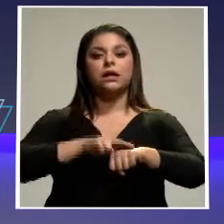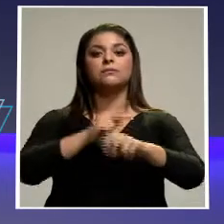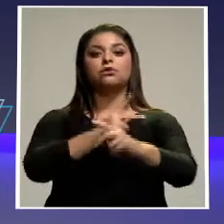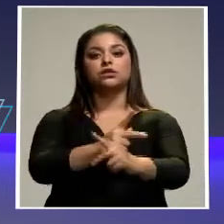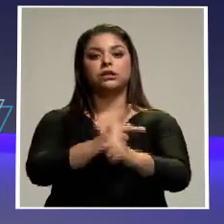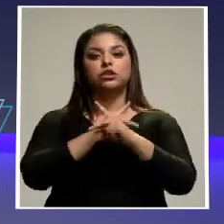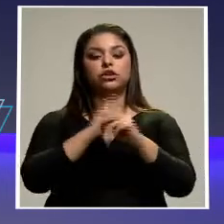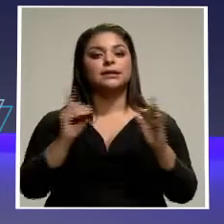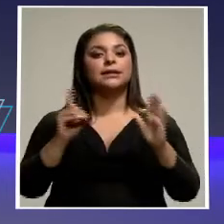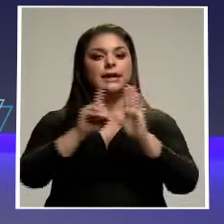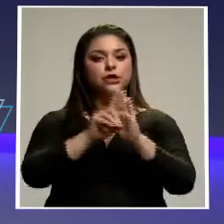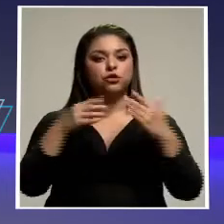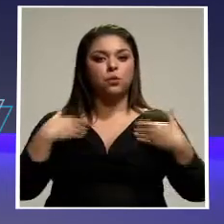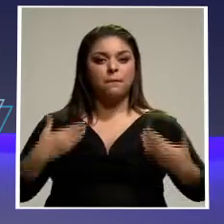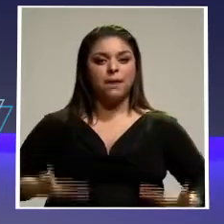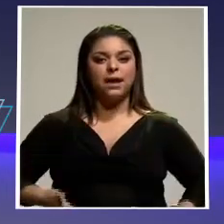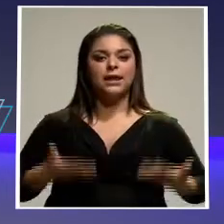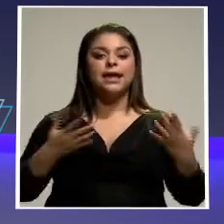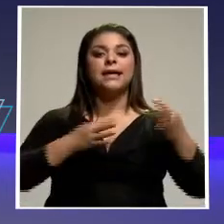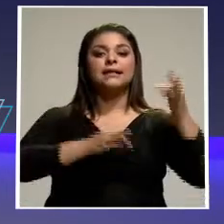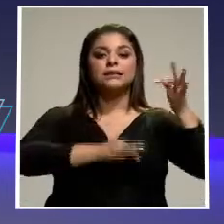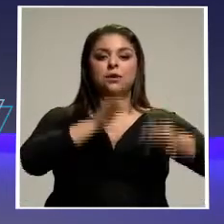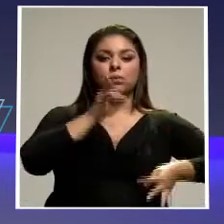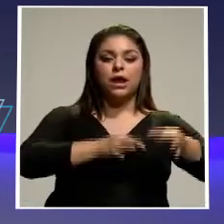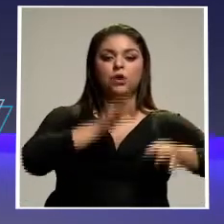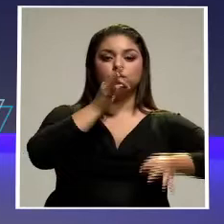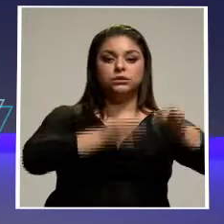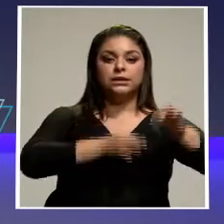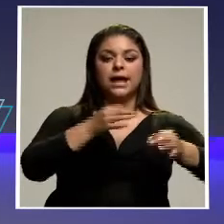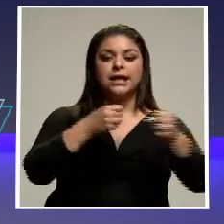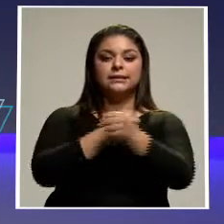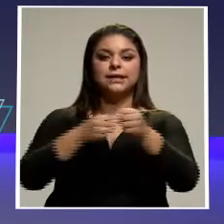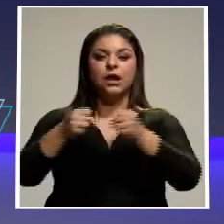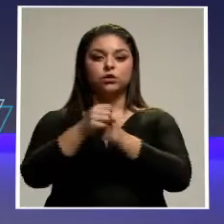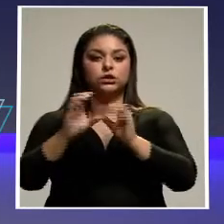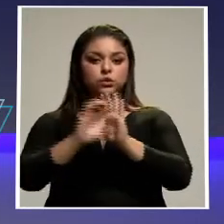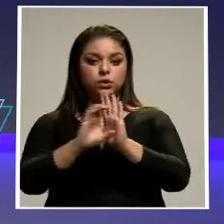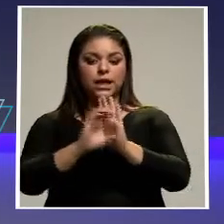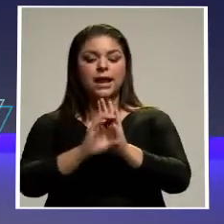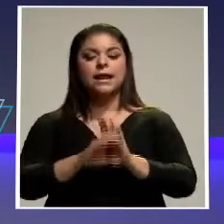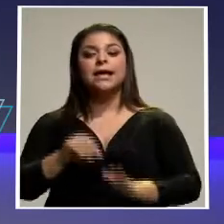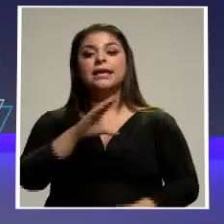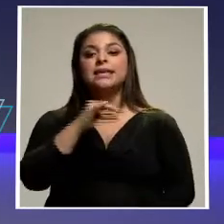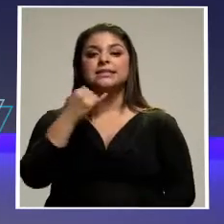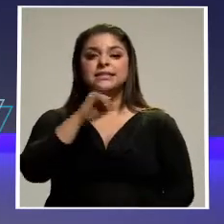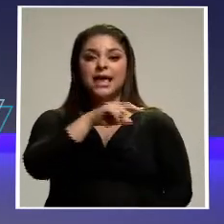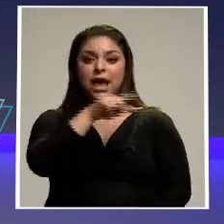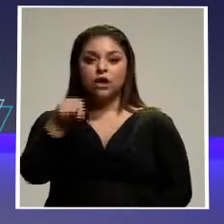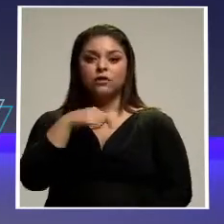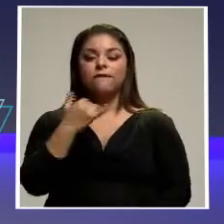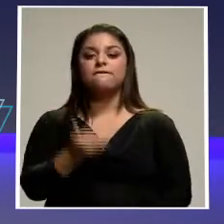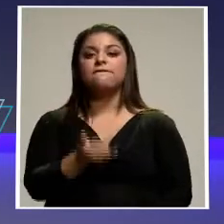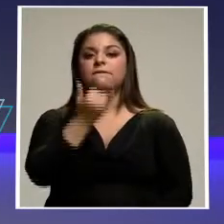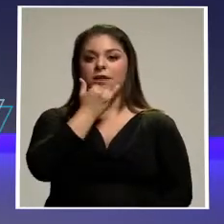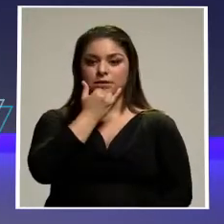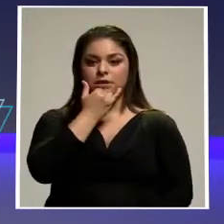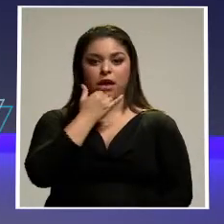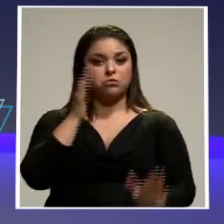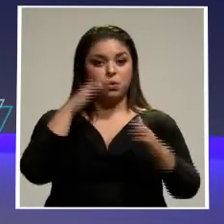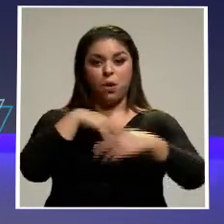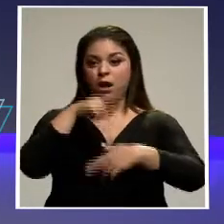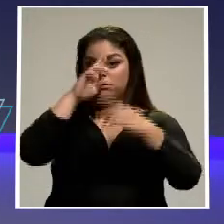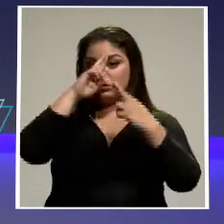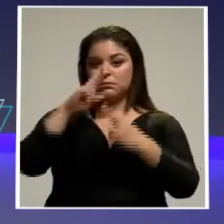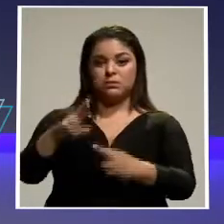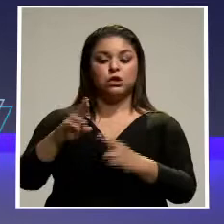humanos, que son los tribunales de justicia, la sala constitucional, y si los estados fallan en respetar los derechos